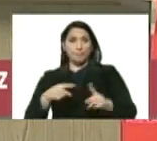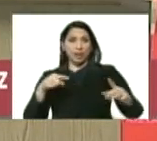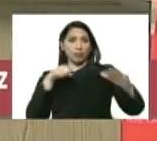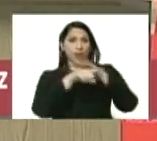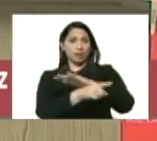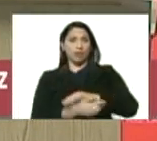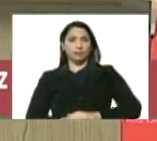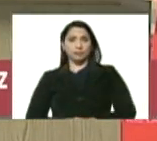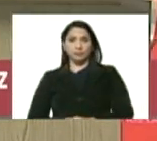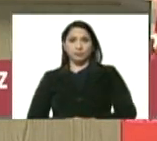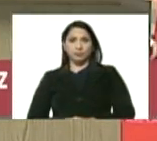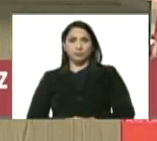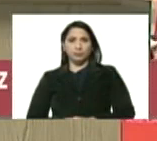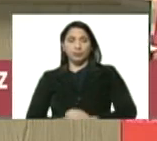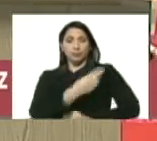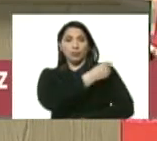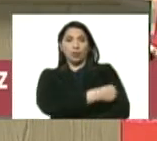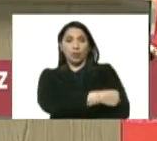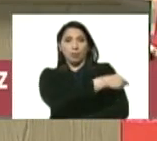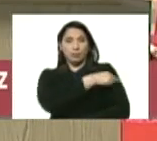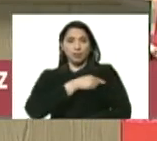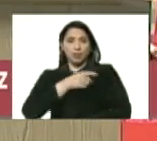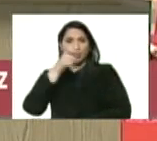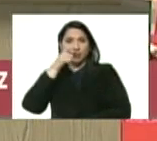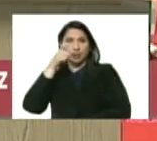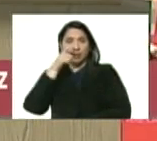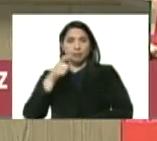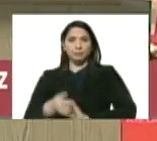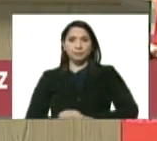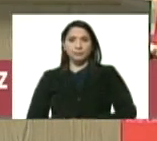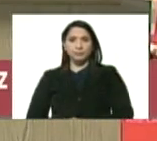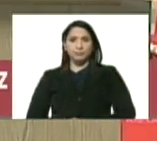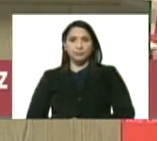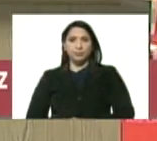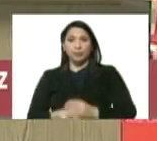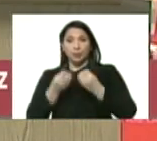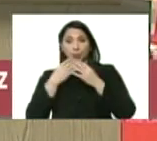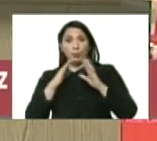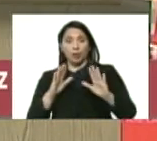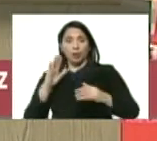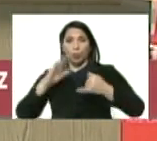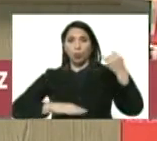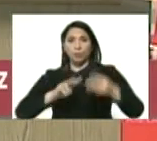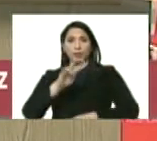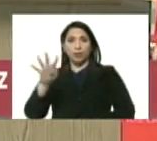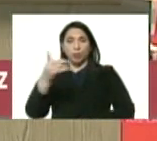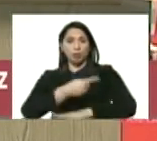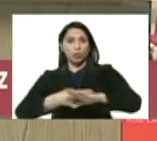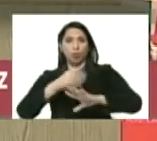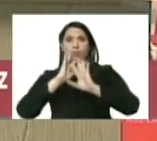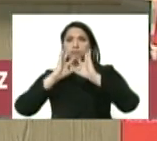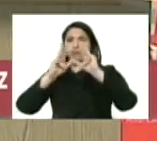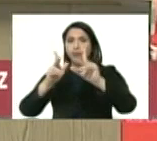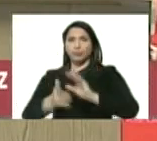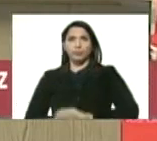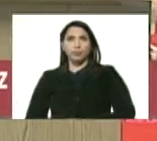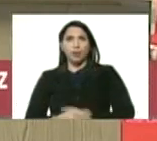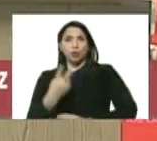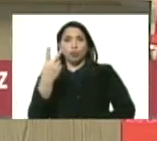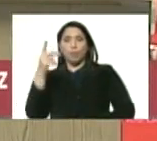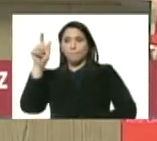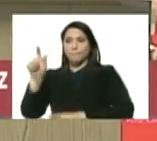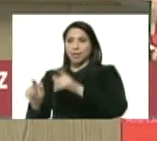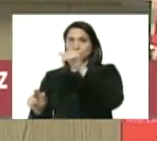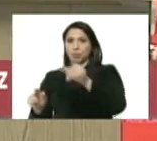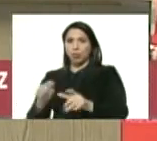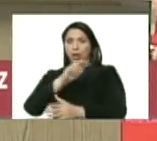ingresada en un hospital Sentinel. Así que de tal manera, en las últimas 24 horas reportamos 2 casos a